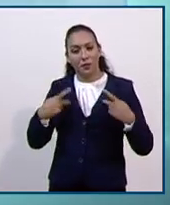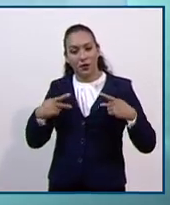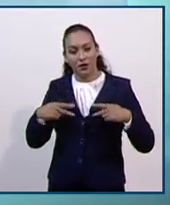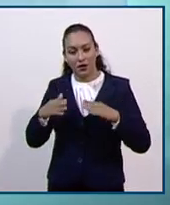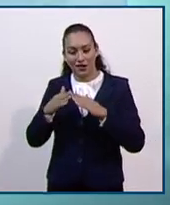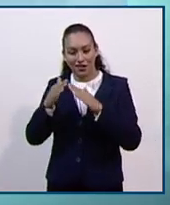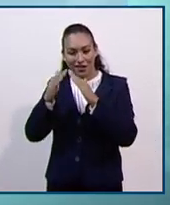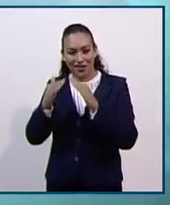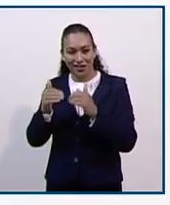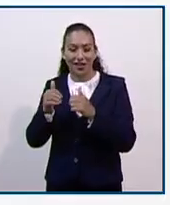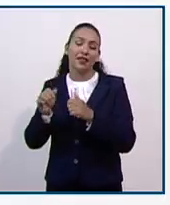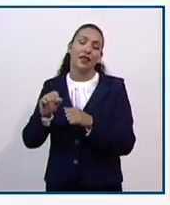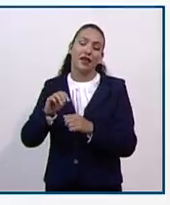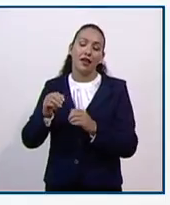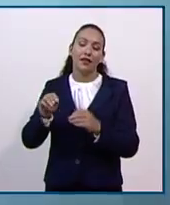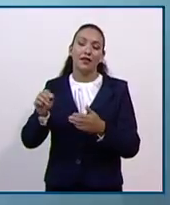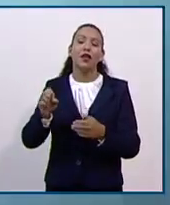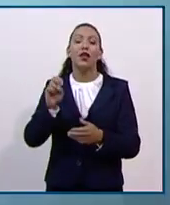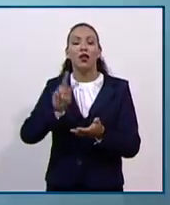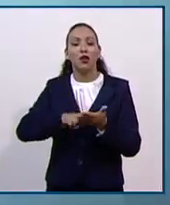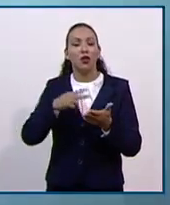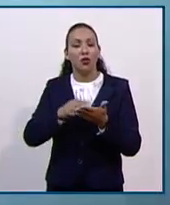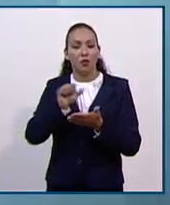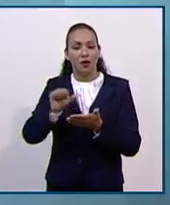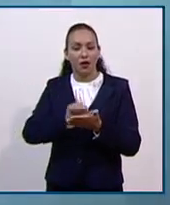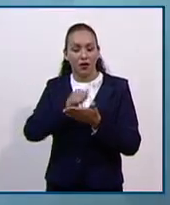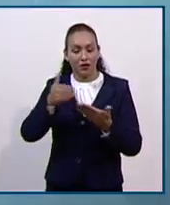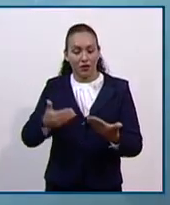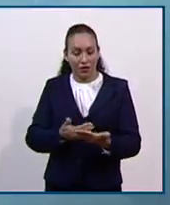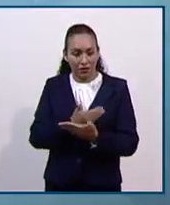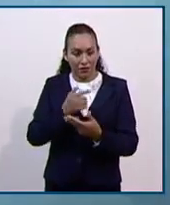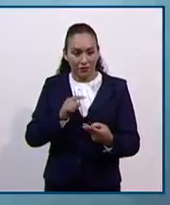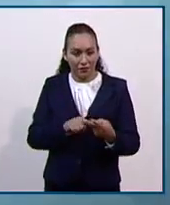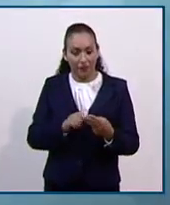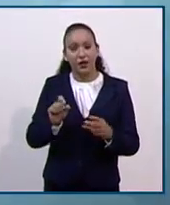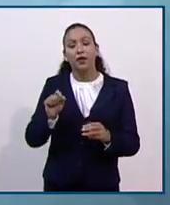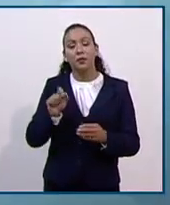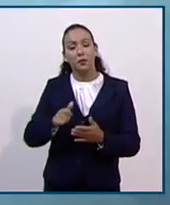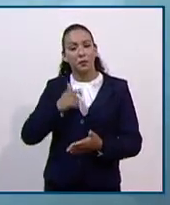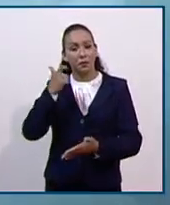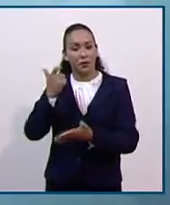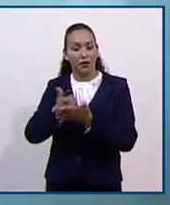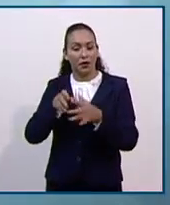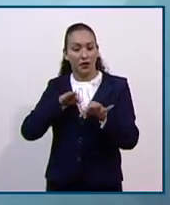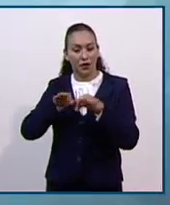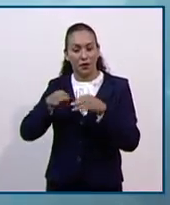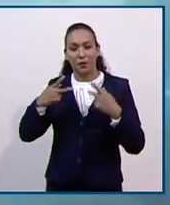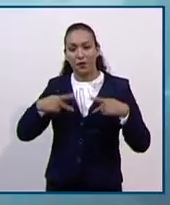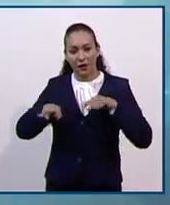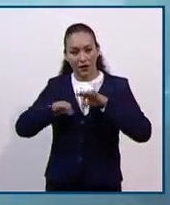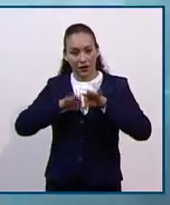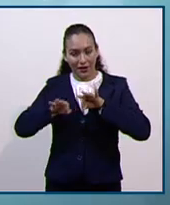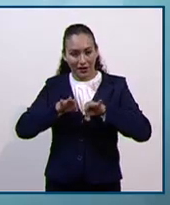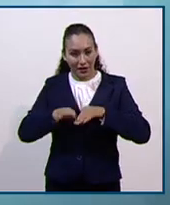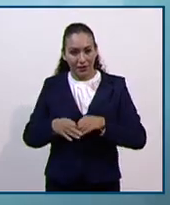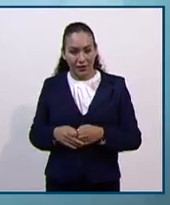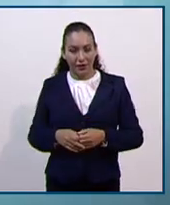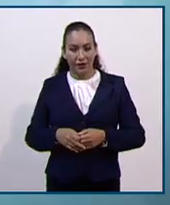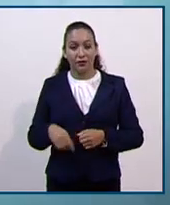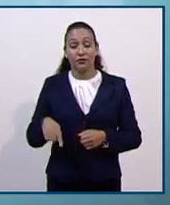doble nacionalidad, riesgos de trabajo y la indemnización adicional, trabajadores de base, en donde